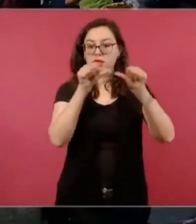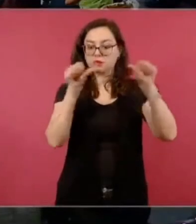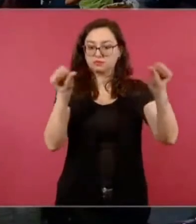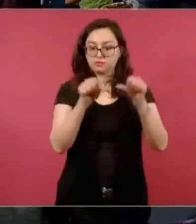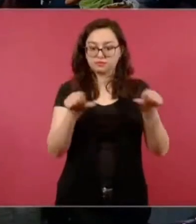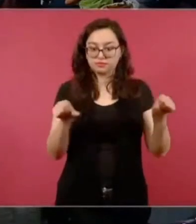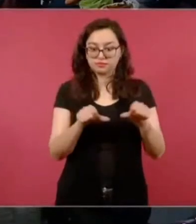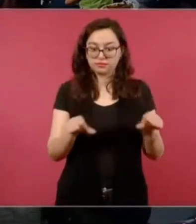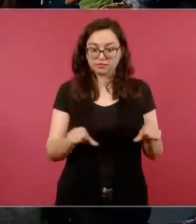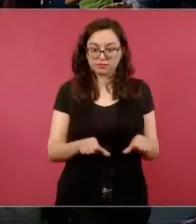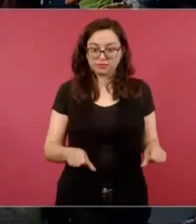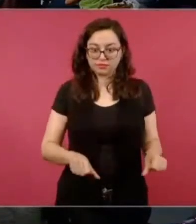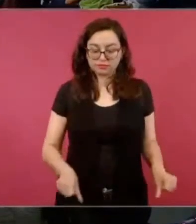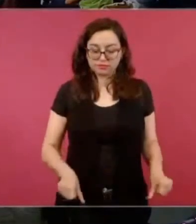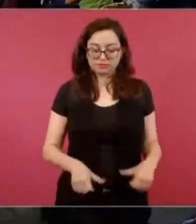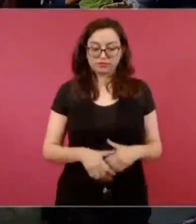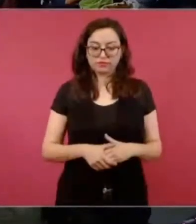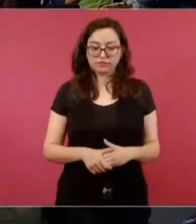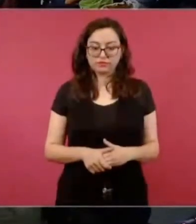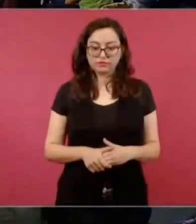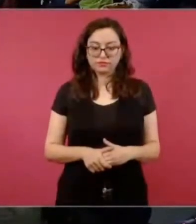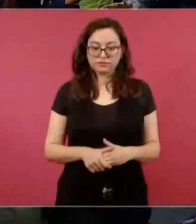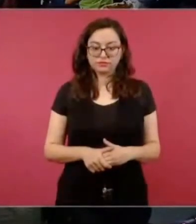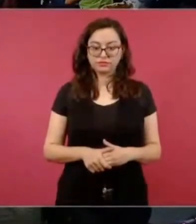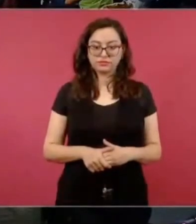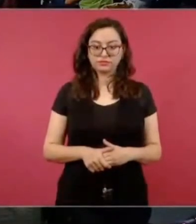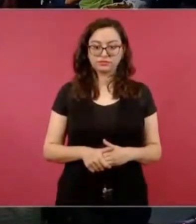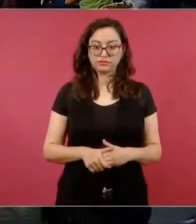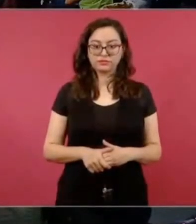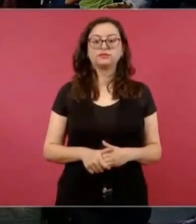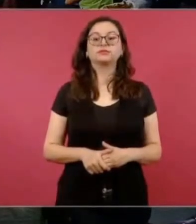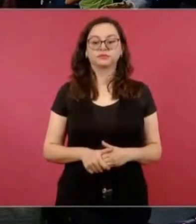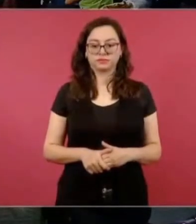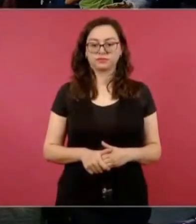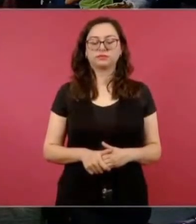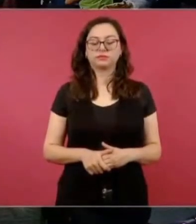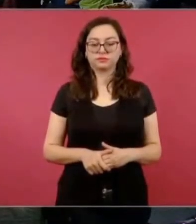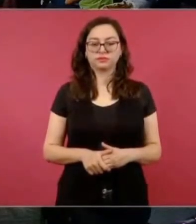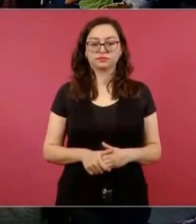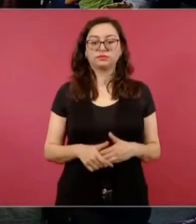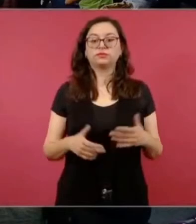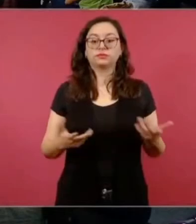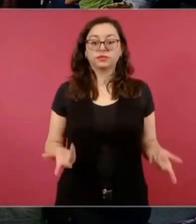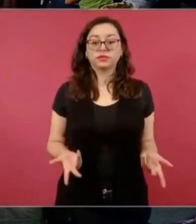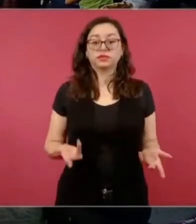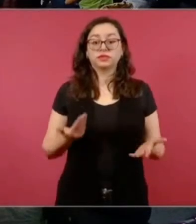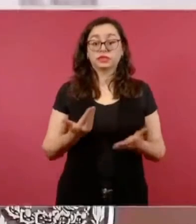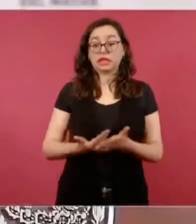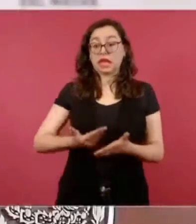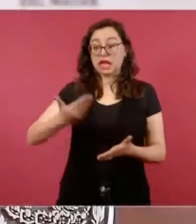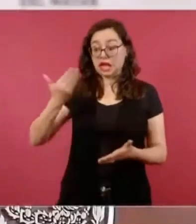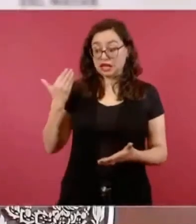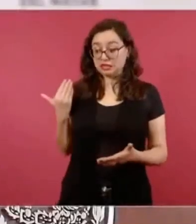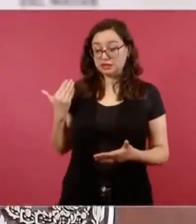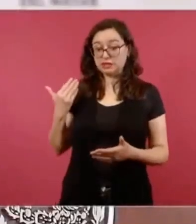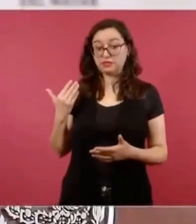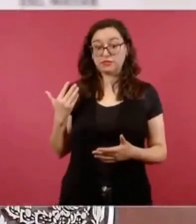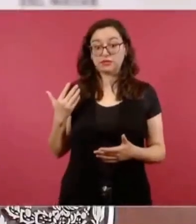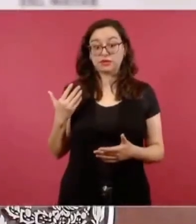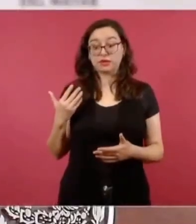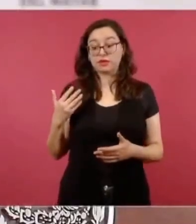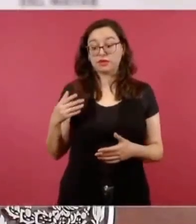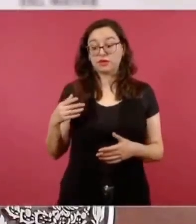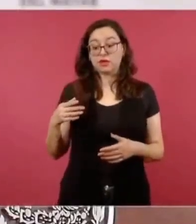sea, traen los números, no traen nombres, son los números y los casos. Bueno, sí. Es cuánto iban a recibir el 1 de